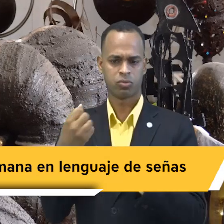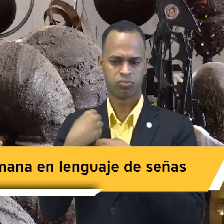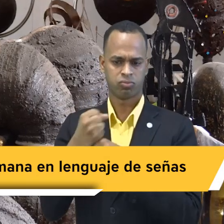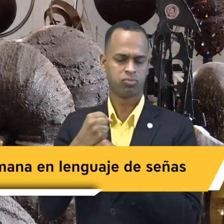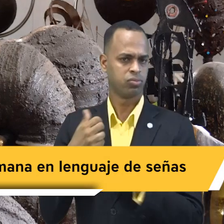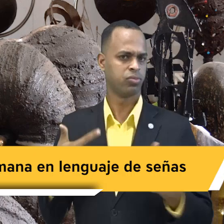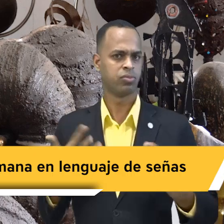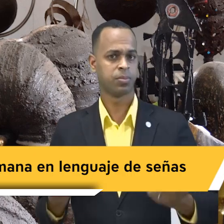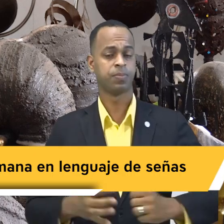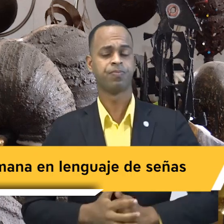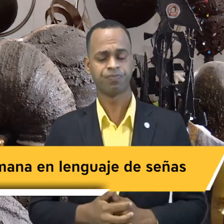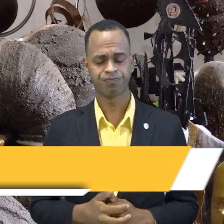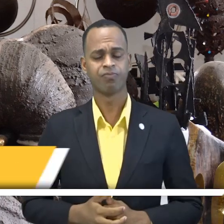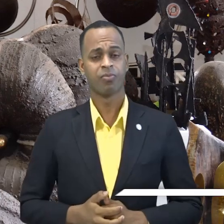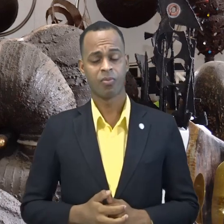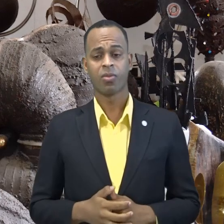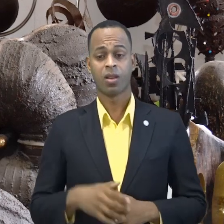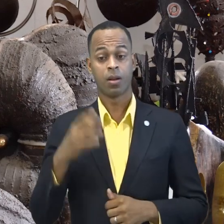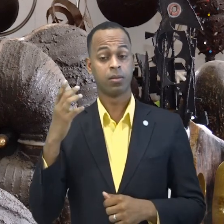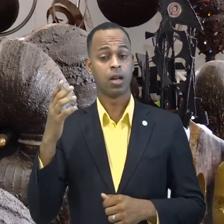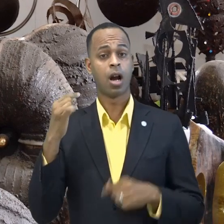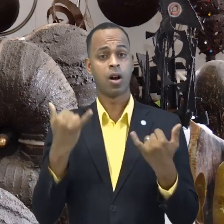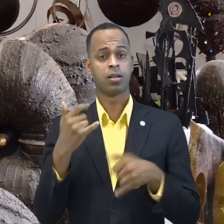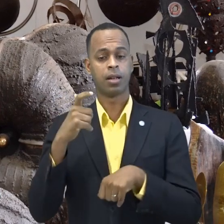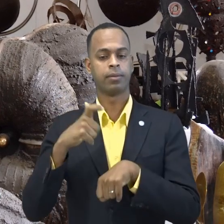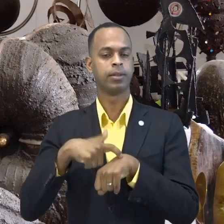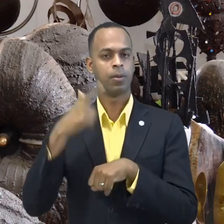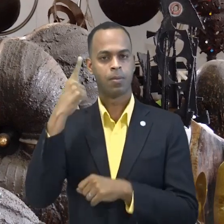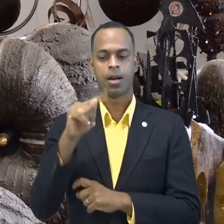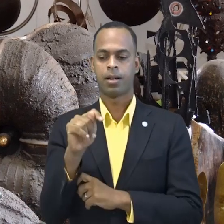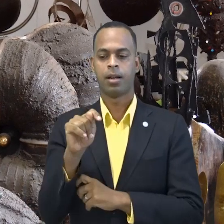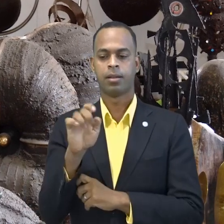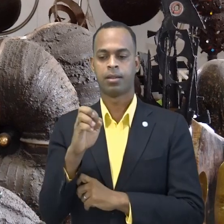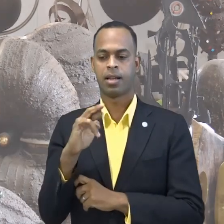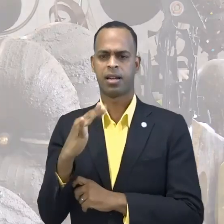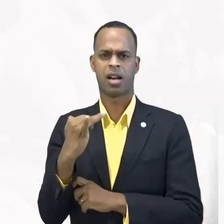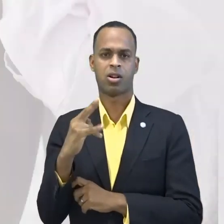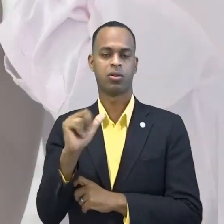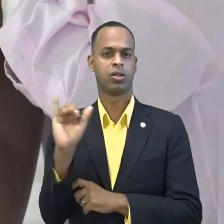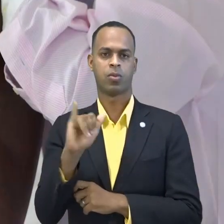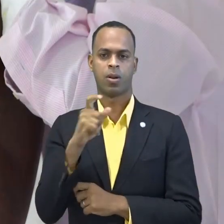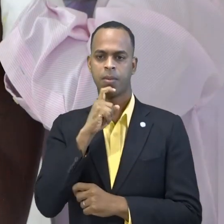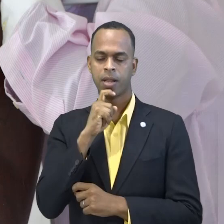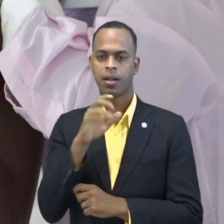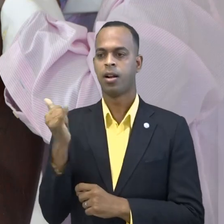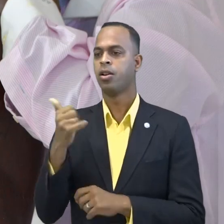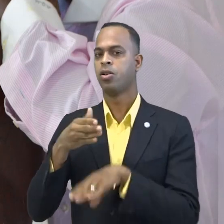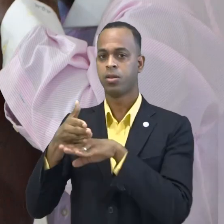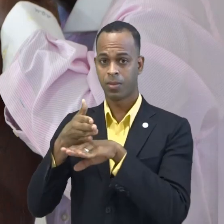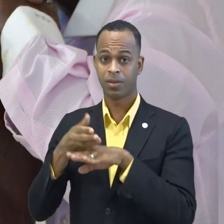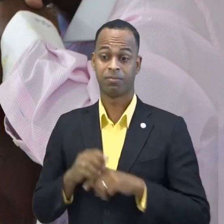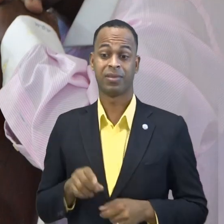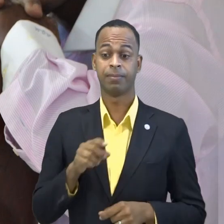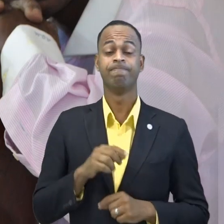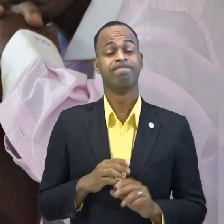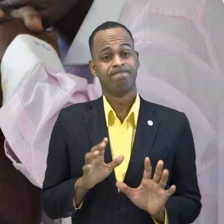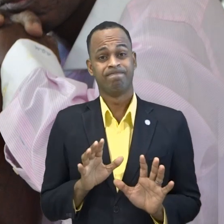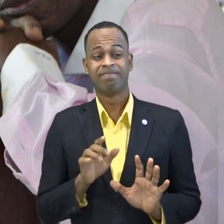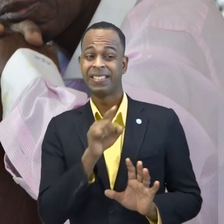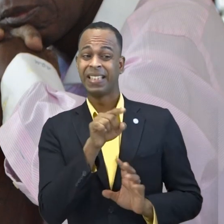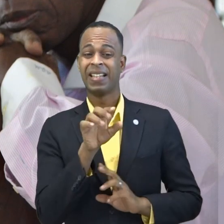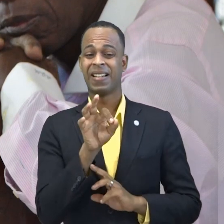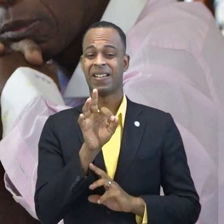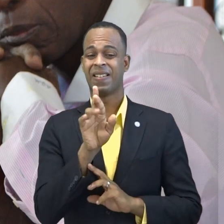la terracota, como lo fue en 2015 para la madera y en 2017 para el metal. El escultor dominicano Freddy Cabral